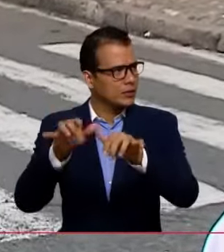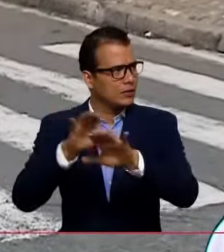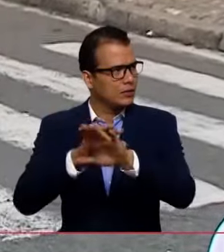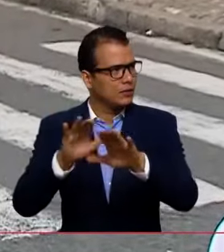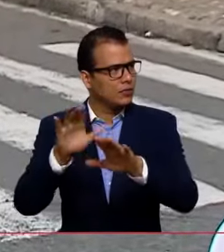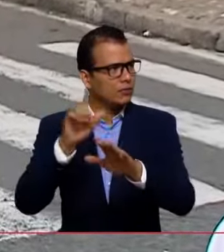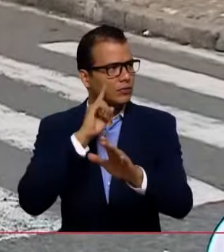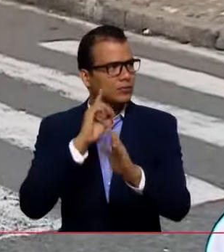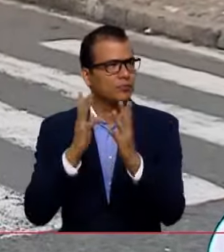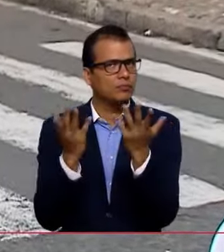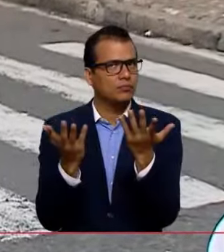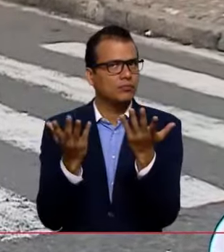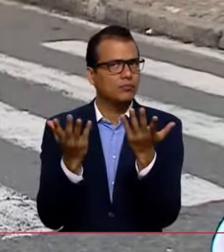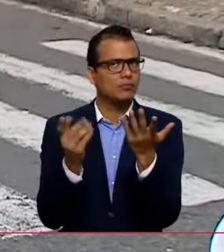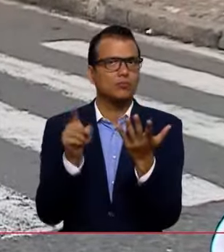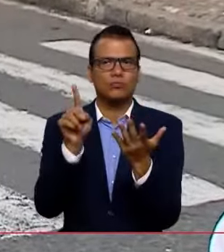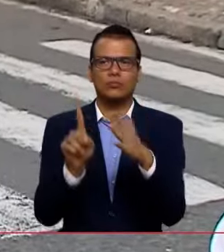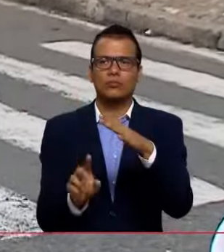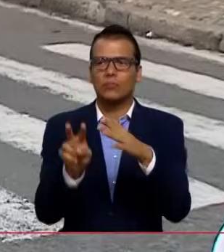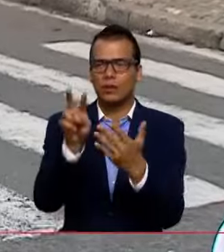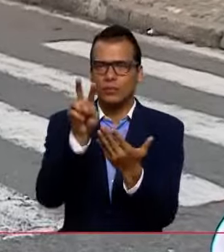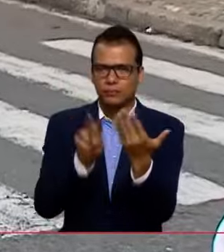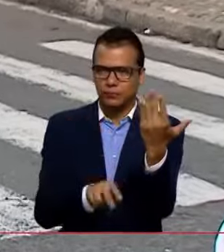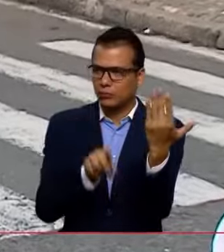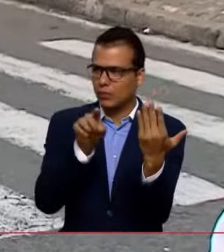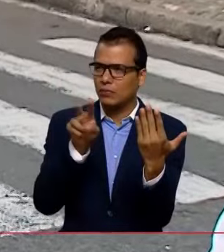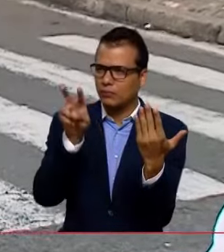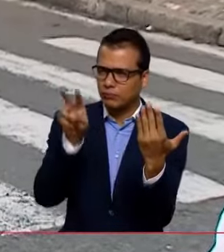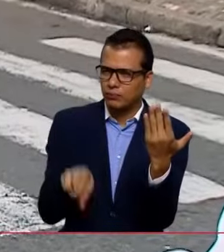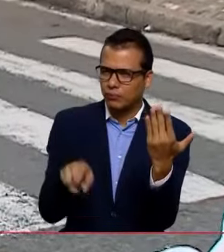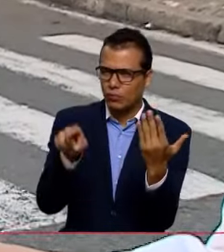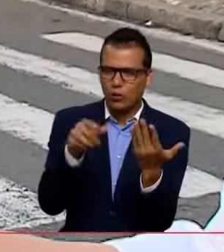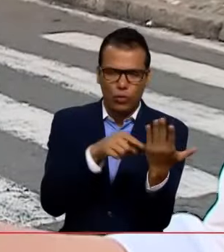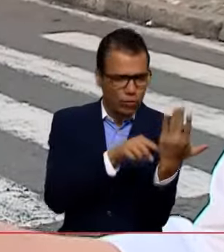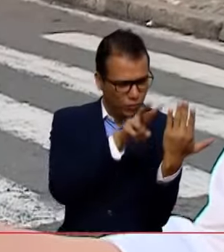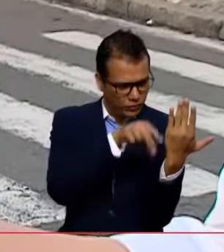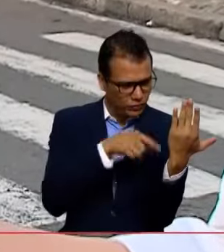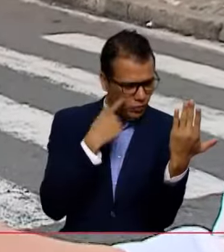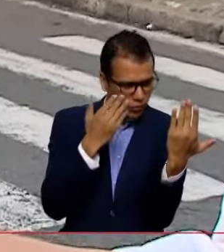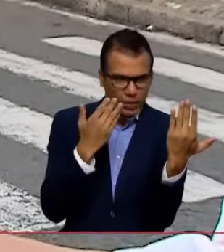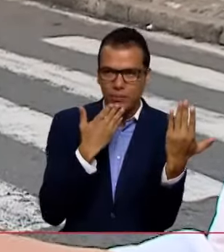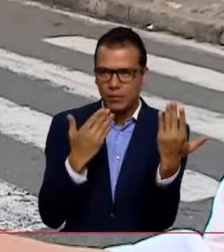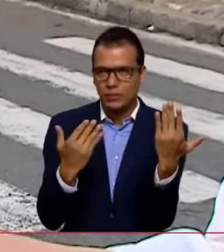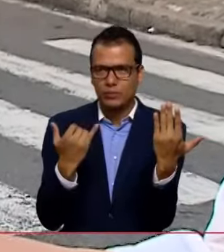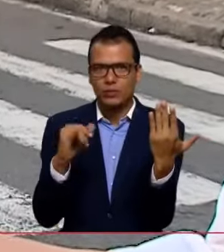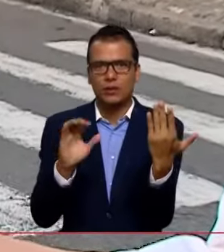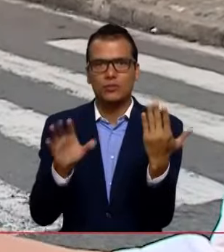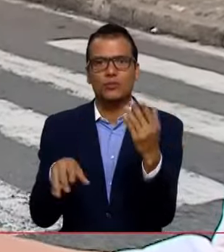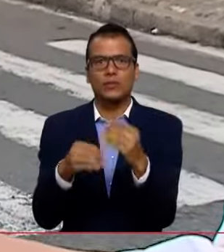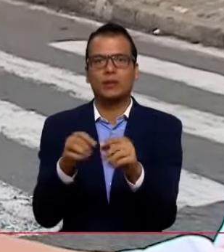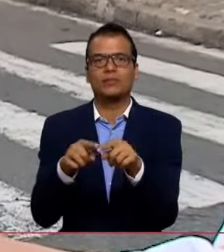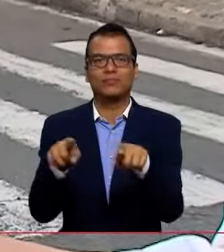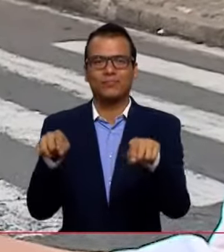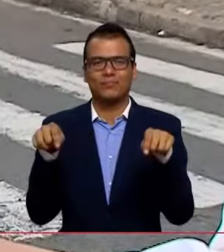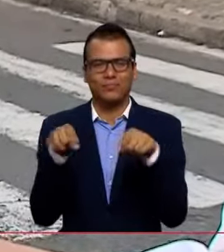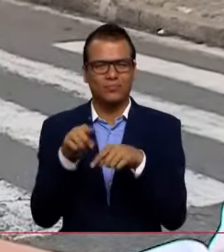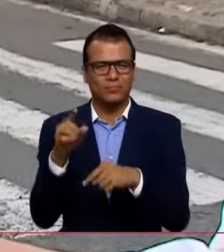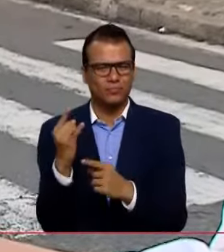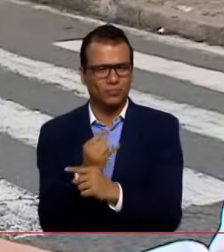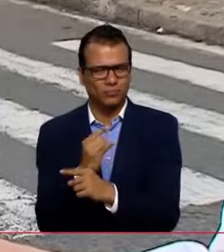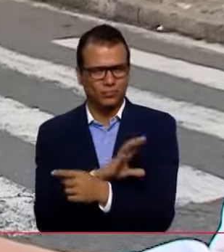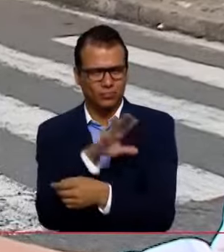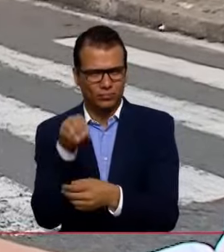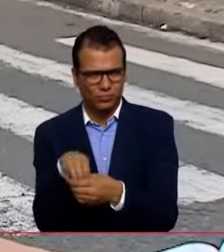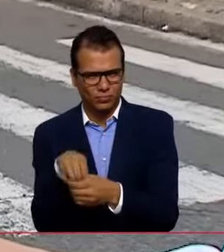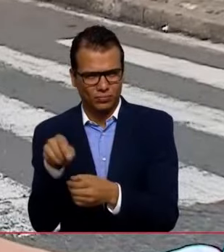revisen el caso, y también por el uso, porque el uso de esto, digamos, de esta actividad no